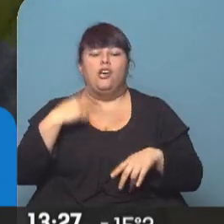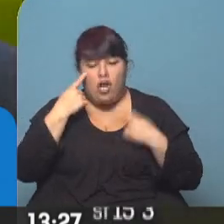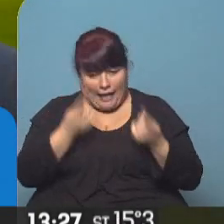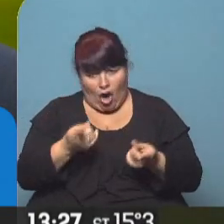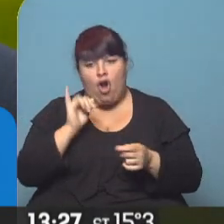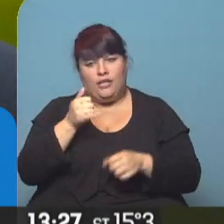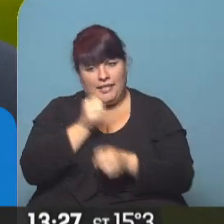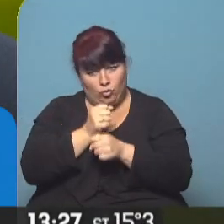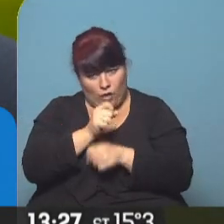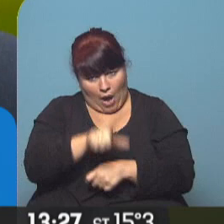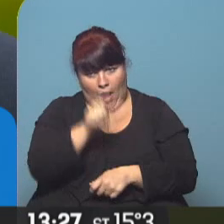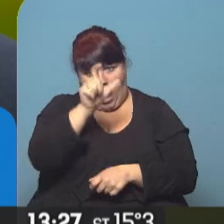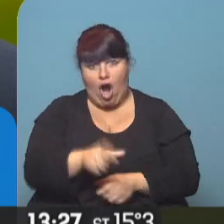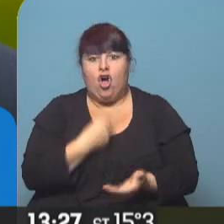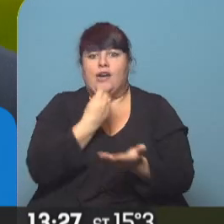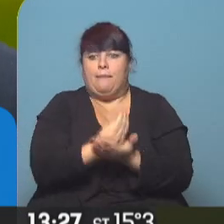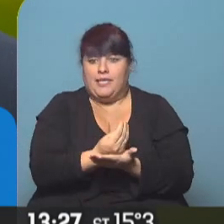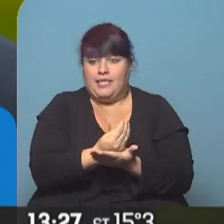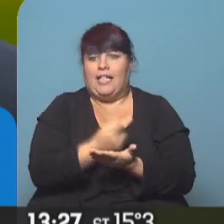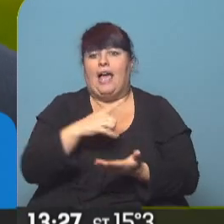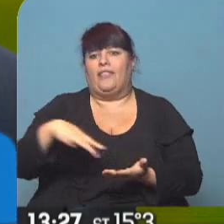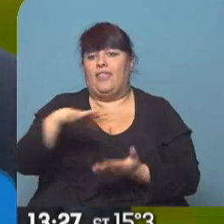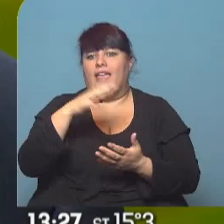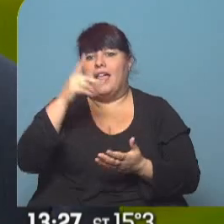Reconocemos el trabajo de él como representante del